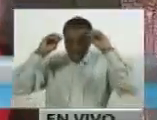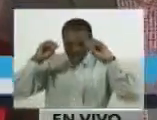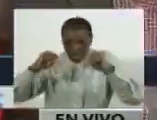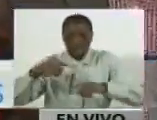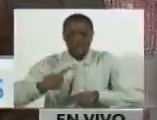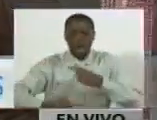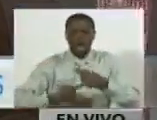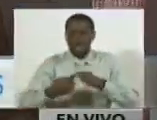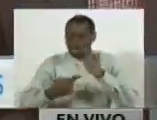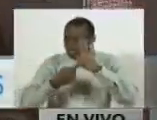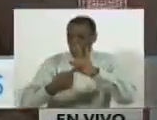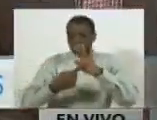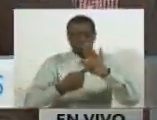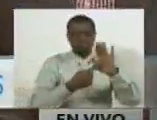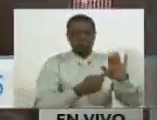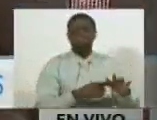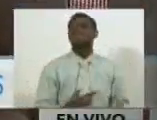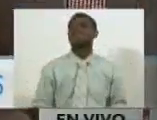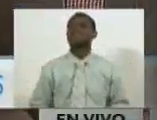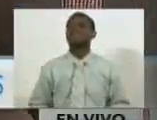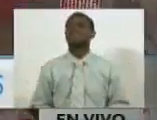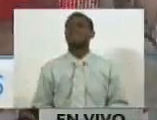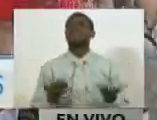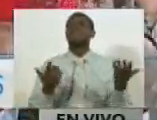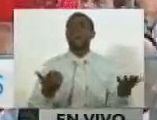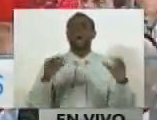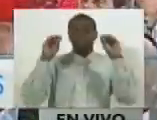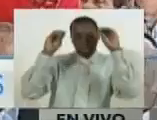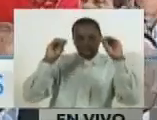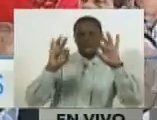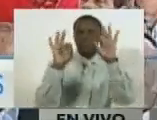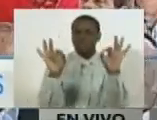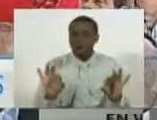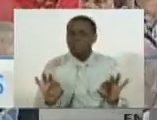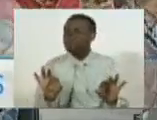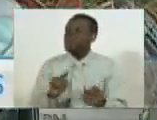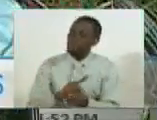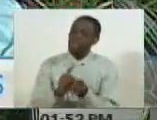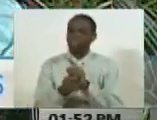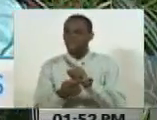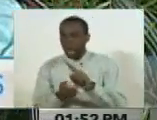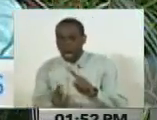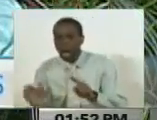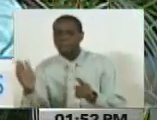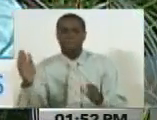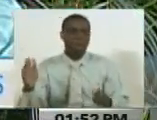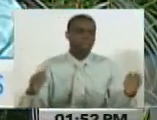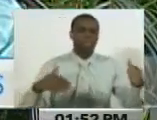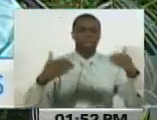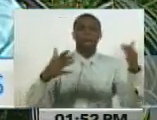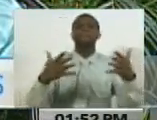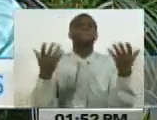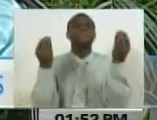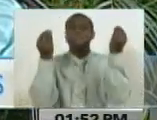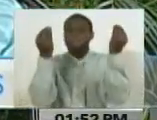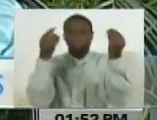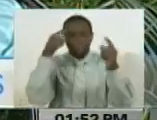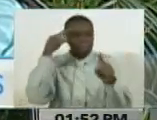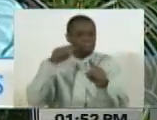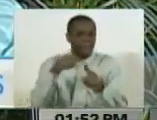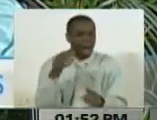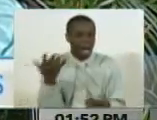ustedes. Hay que buscar nuevos caminos pedagógicos para que el niño, la niña, el